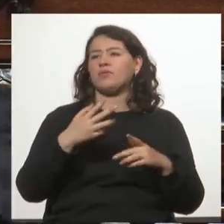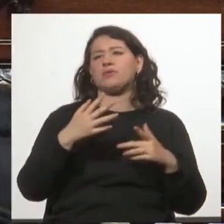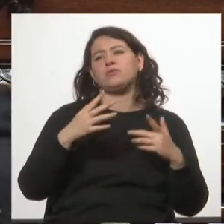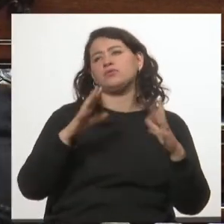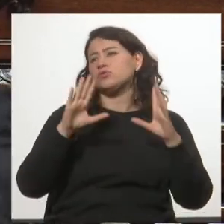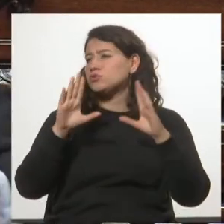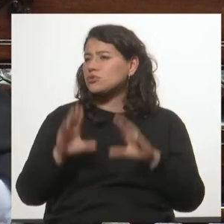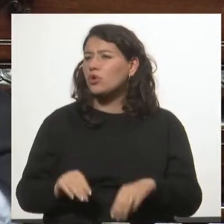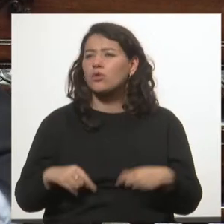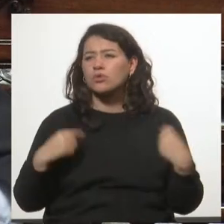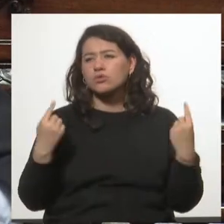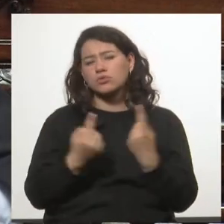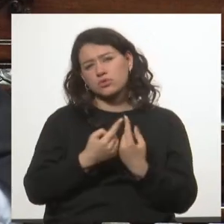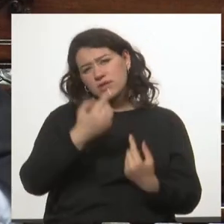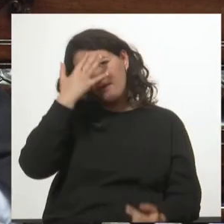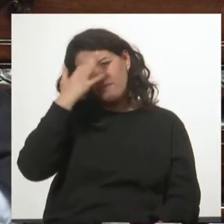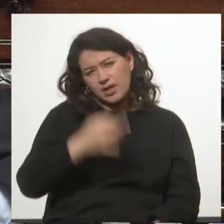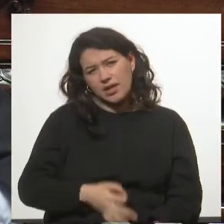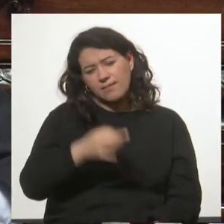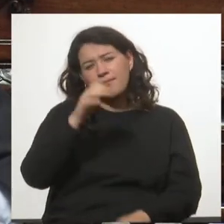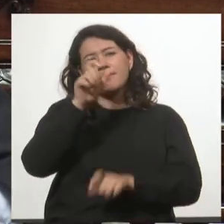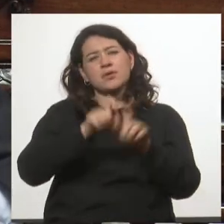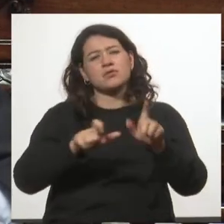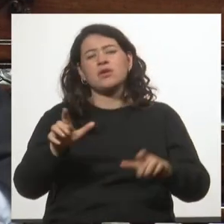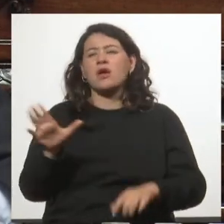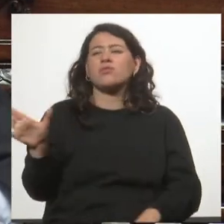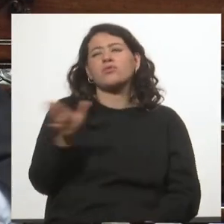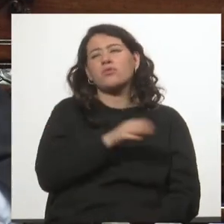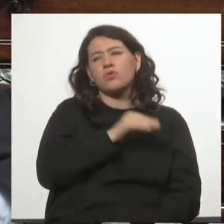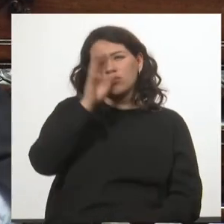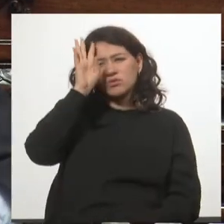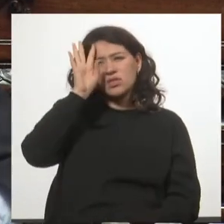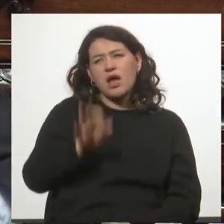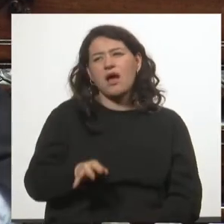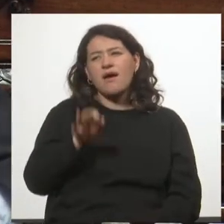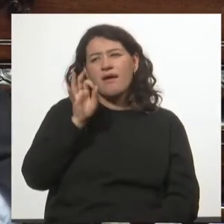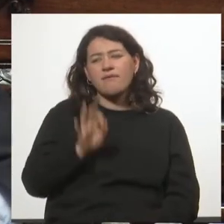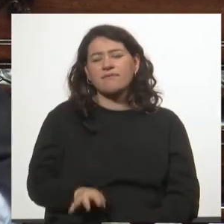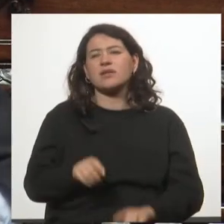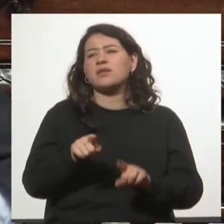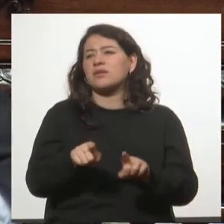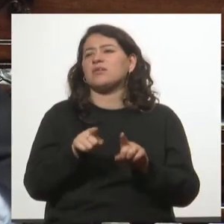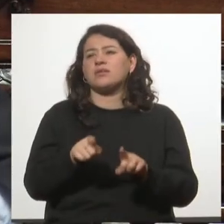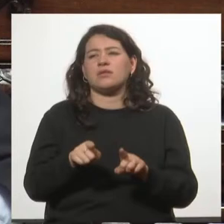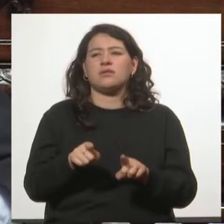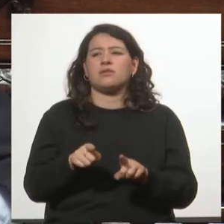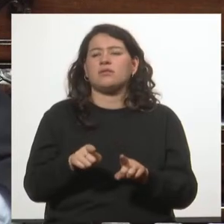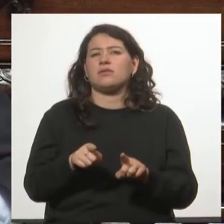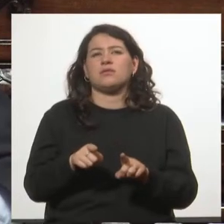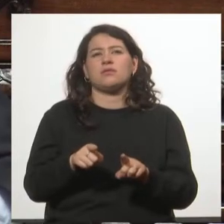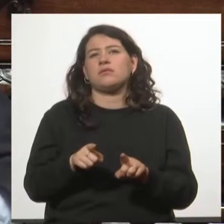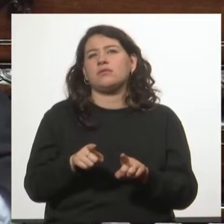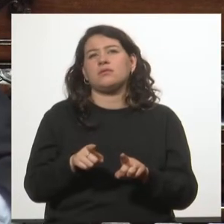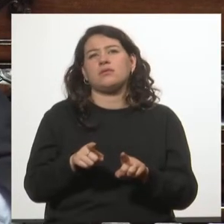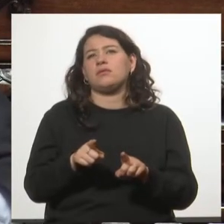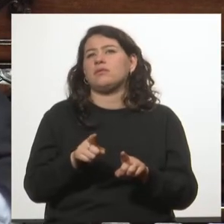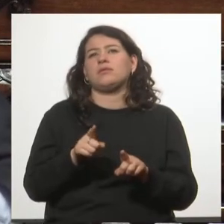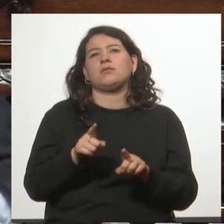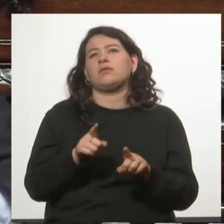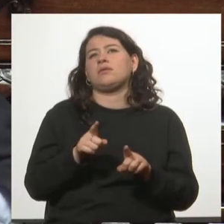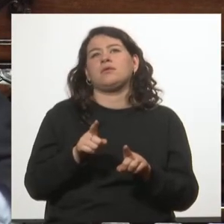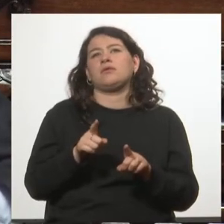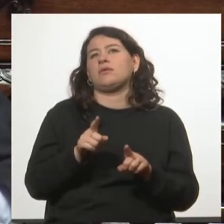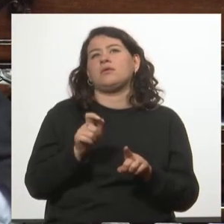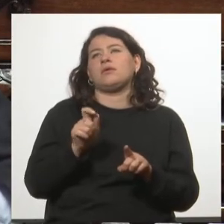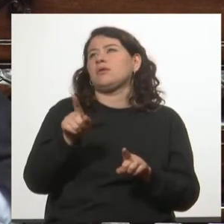todos lo sabemos todo de la ciudadanía lo sabe está totalmente fuera del giro de la empresa